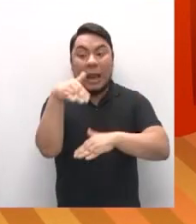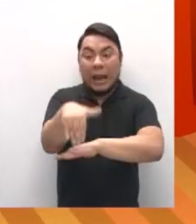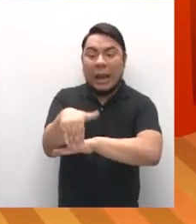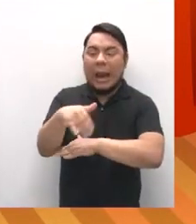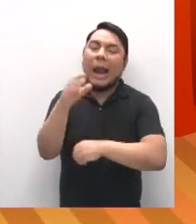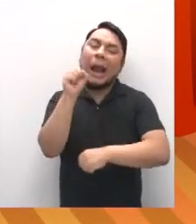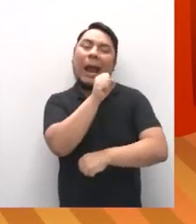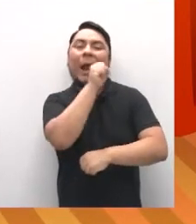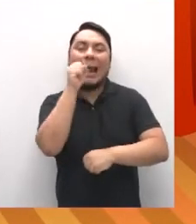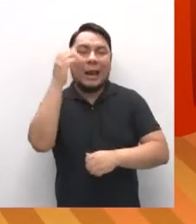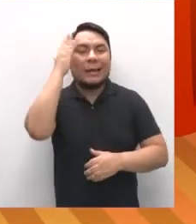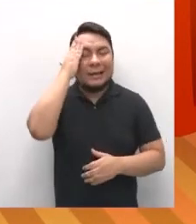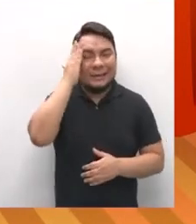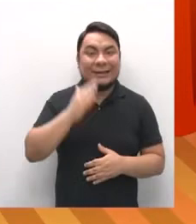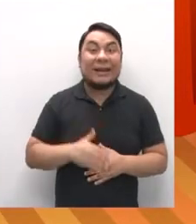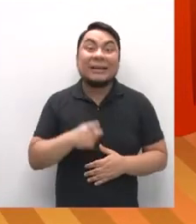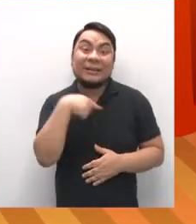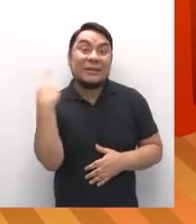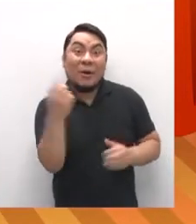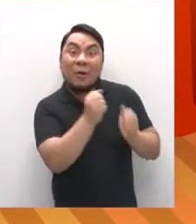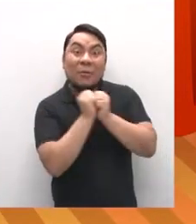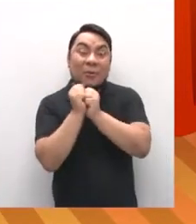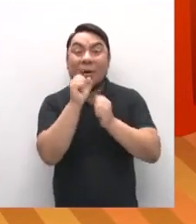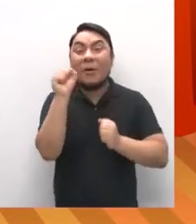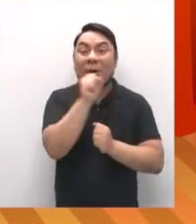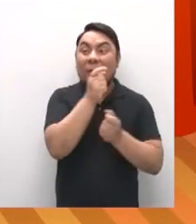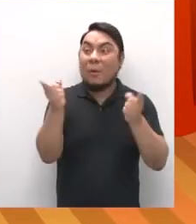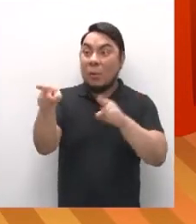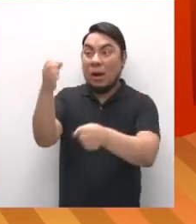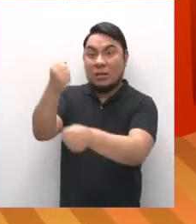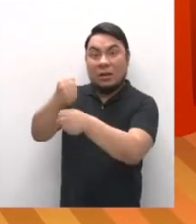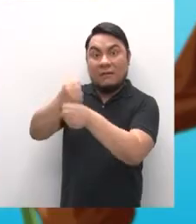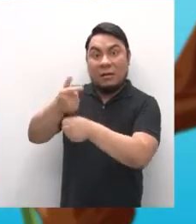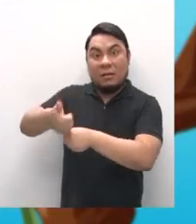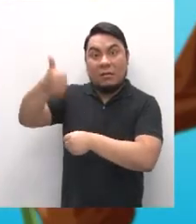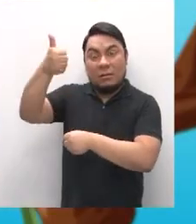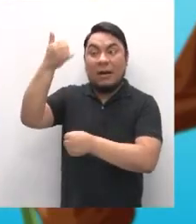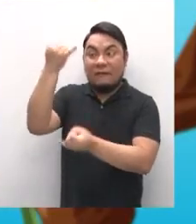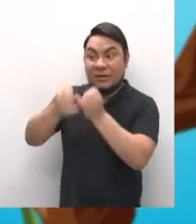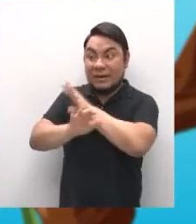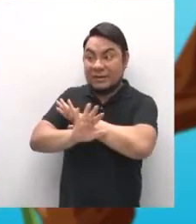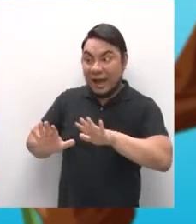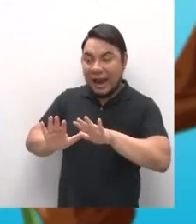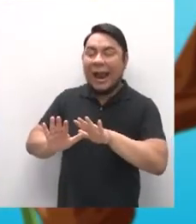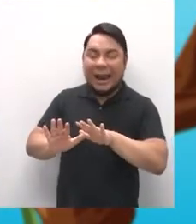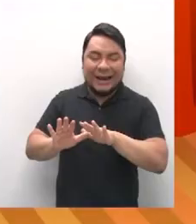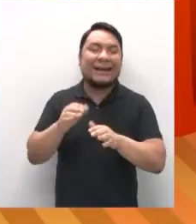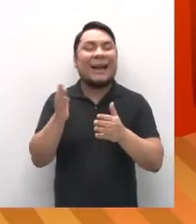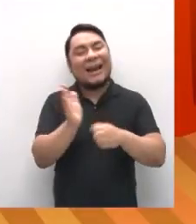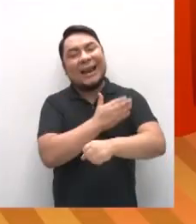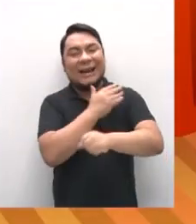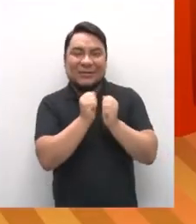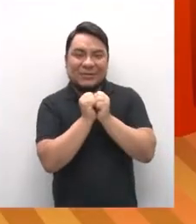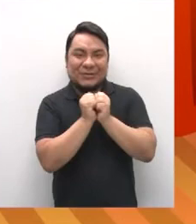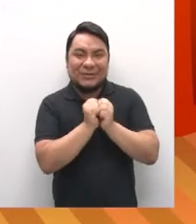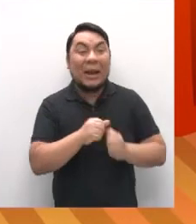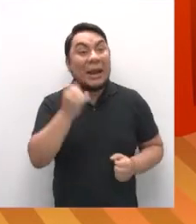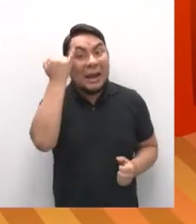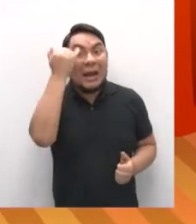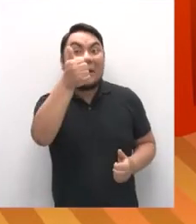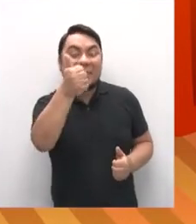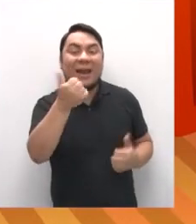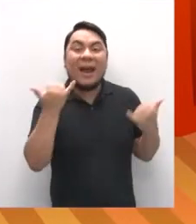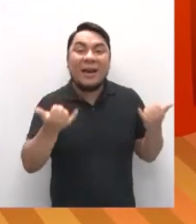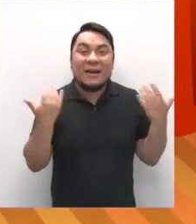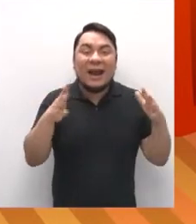¡Oh! ¡Podríamos cantar todos juntos cuando hayan terminado el trabajo! ¡Excelente idea! ¡Ah! Y ahora que